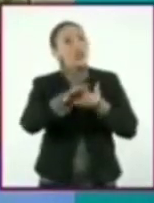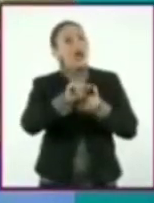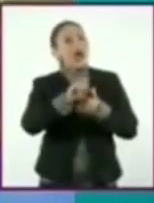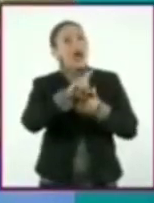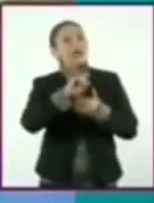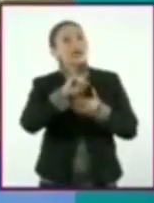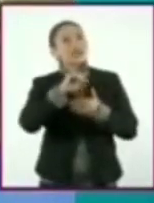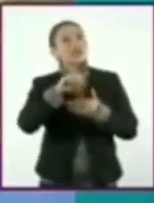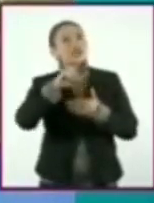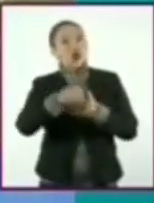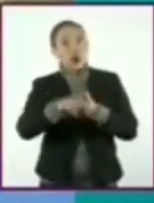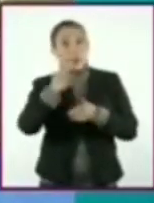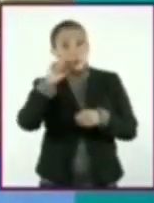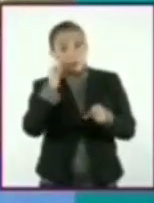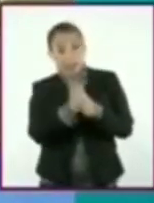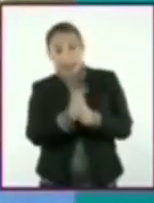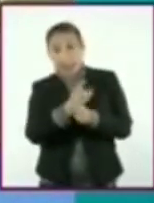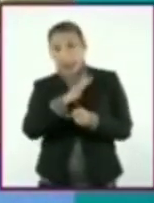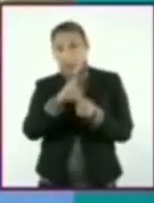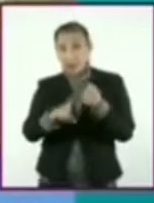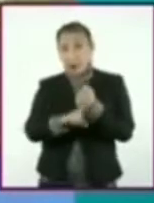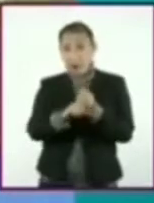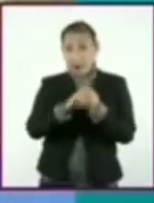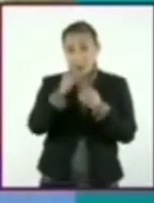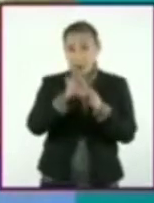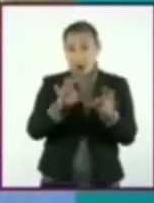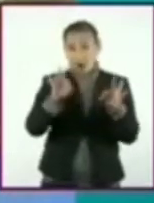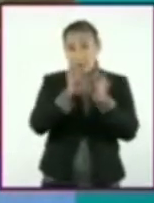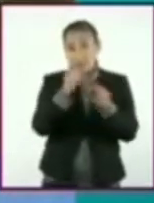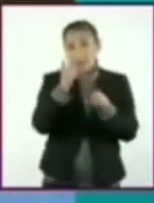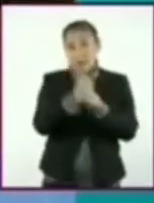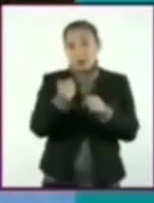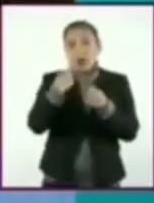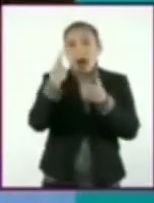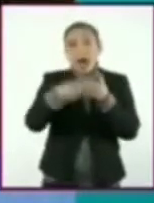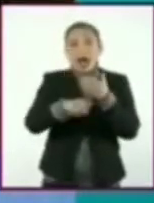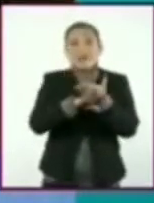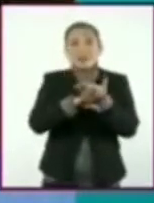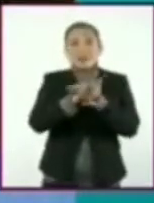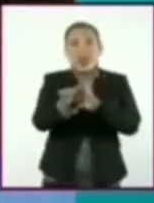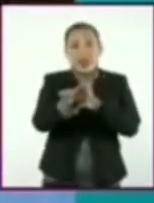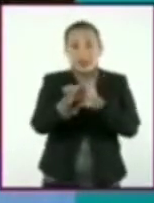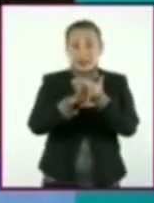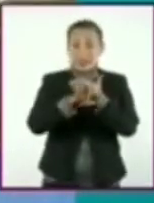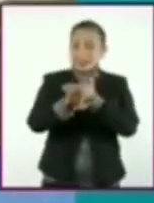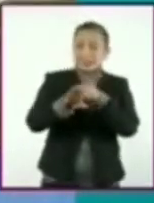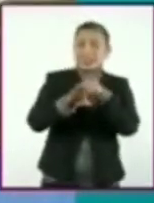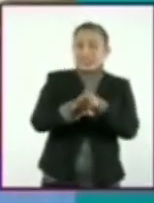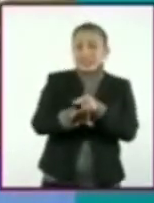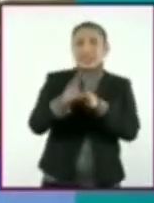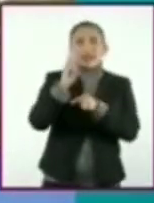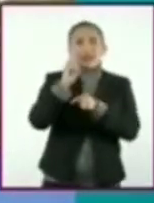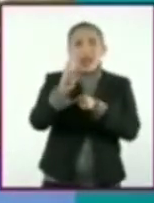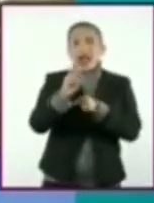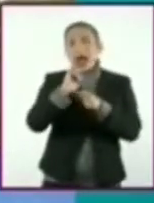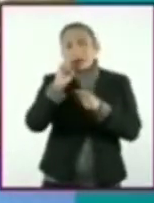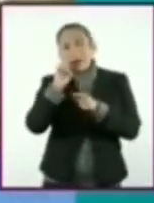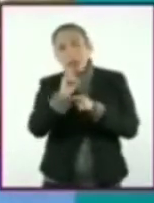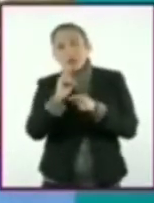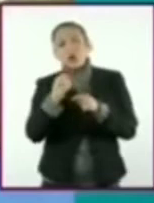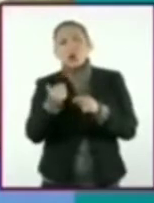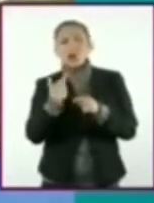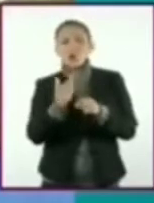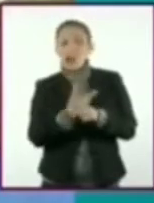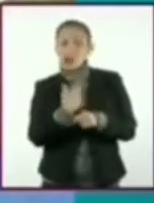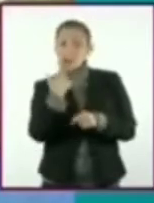adicción? Detectar que hay un problema es lo más importante como prevención. Prevenir es ver que hay una situación, que